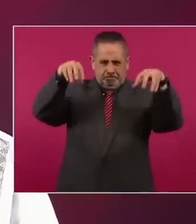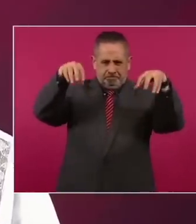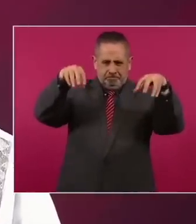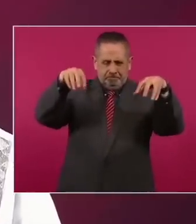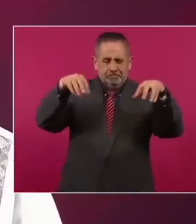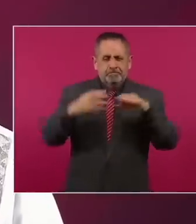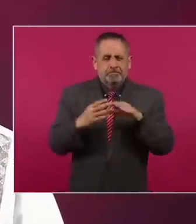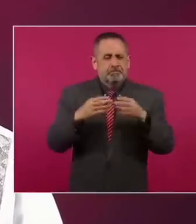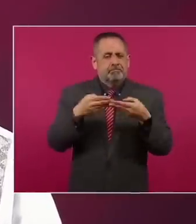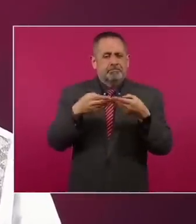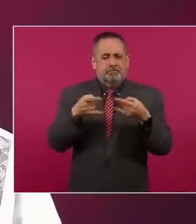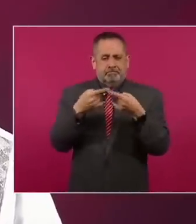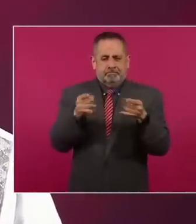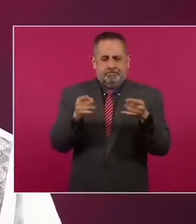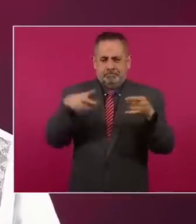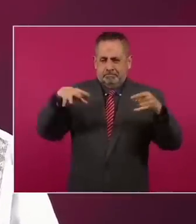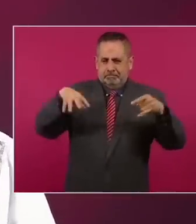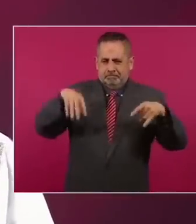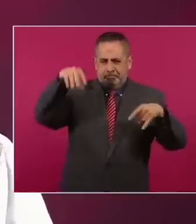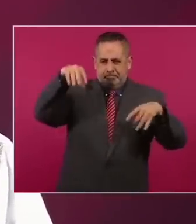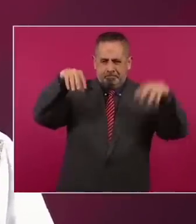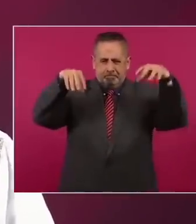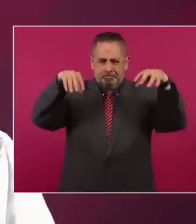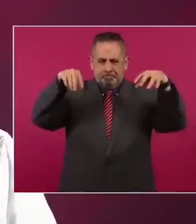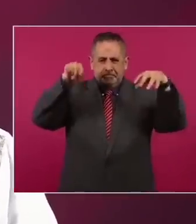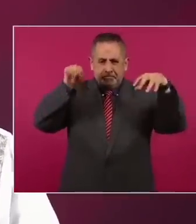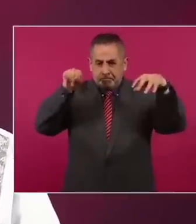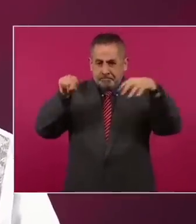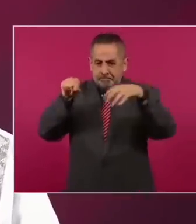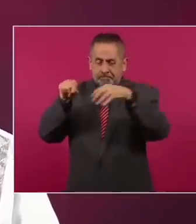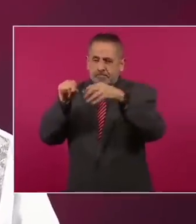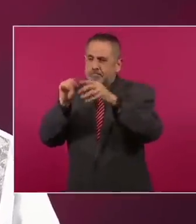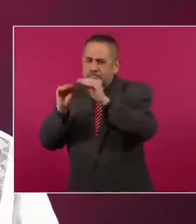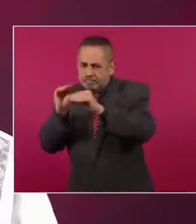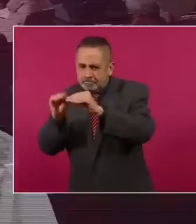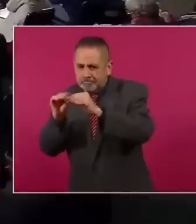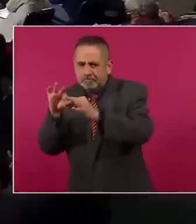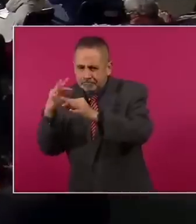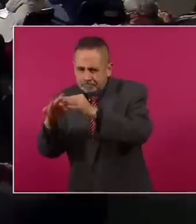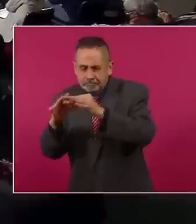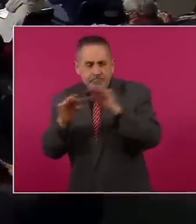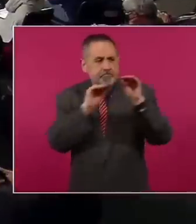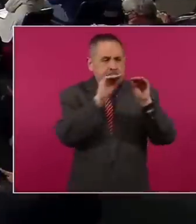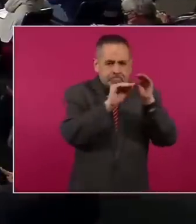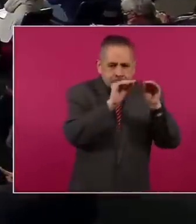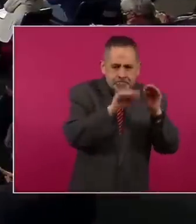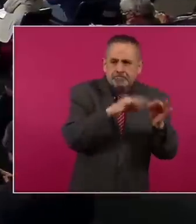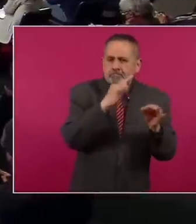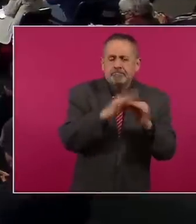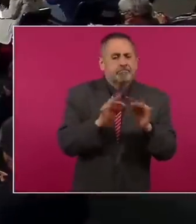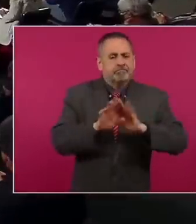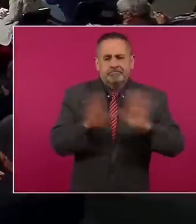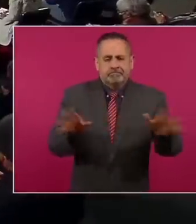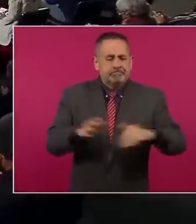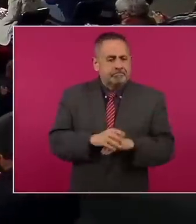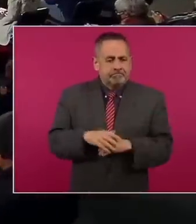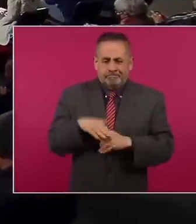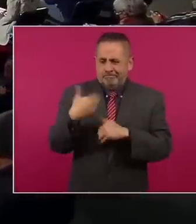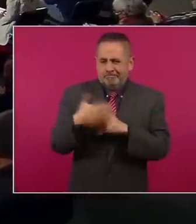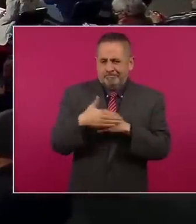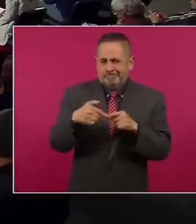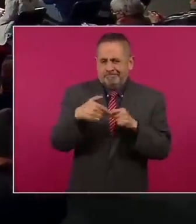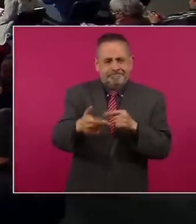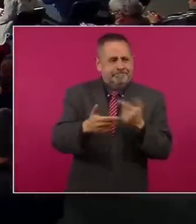la catedral, ya han sido terminados y estamos por devolver a la comunidad de